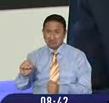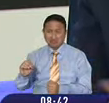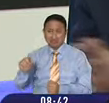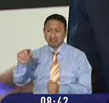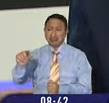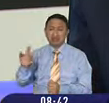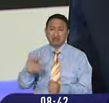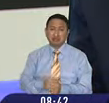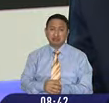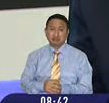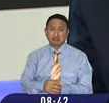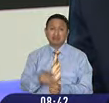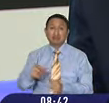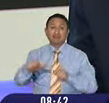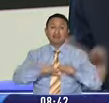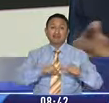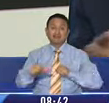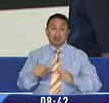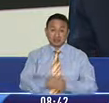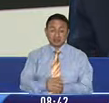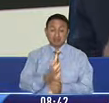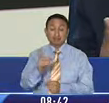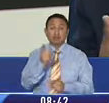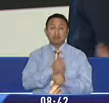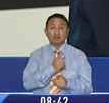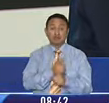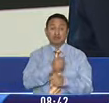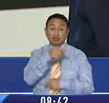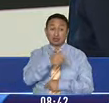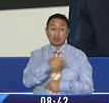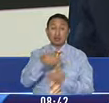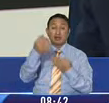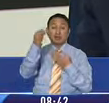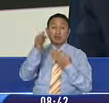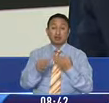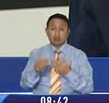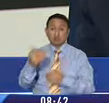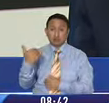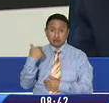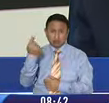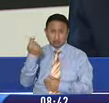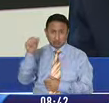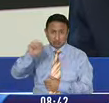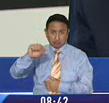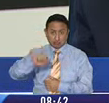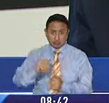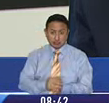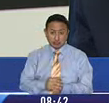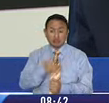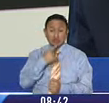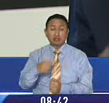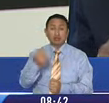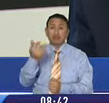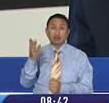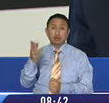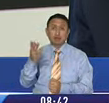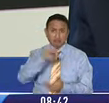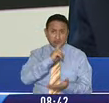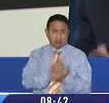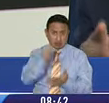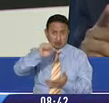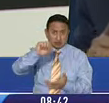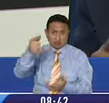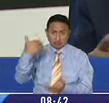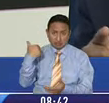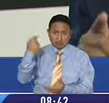municipio y en cada administración zonal. Por lo tanto, con esos mismos presupuestos, porque plata sí hay en el municipio, muchas veces dice que no hay recursos, pero sí hay.